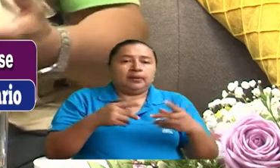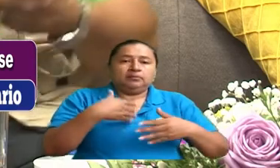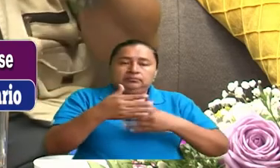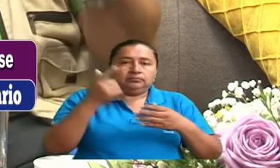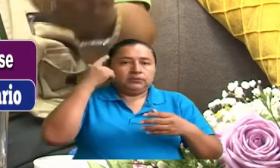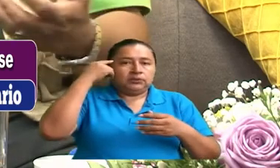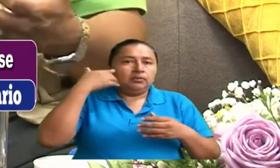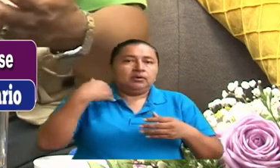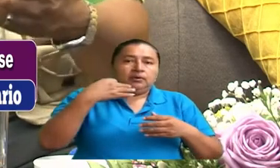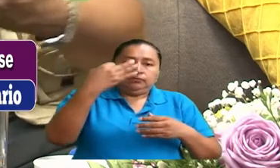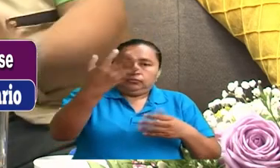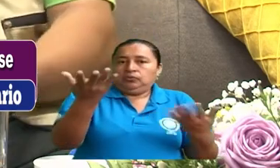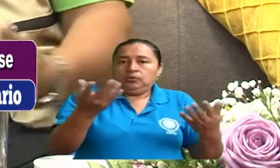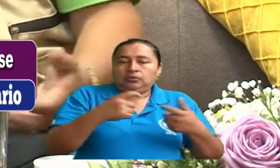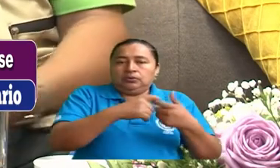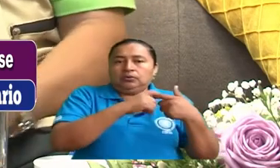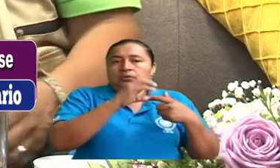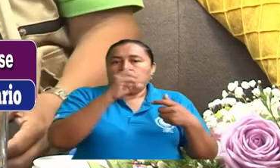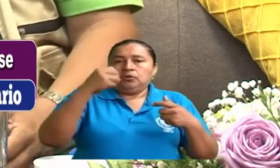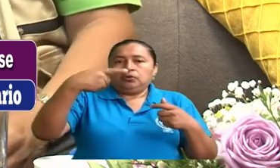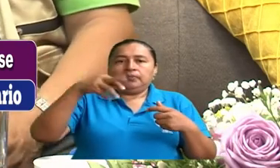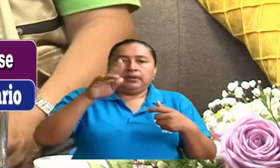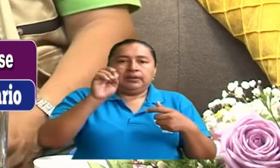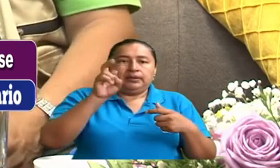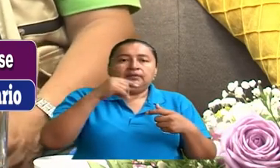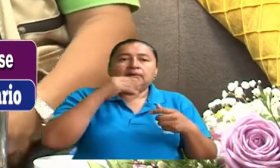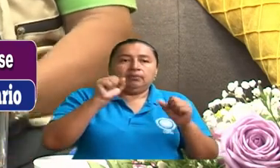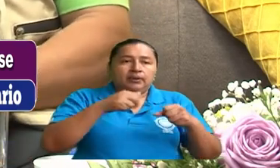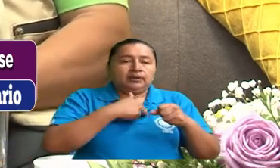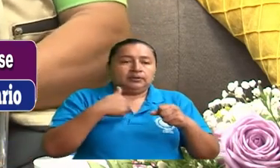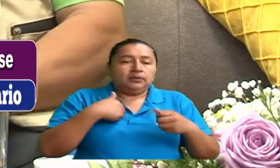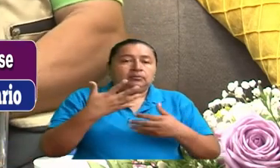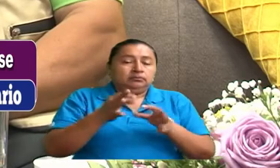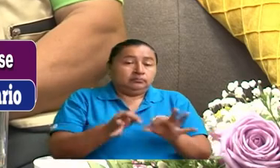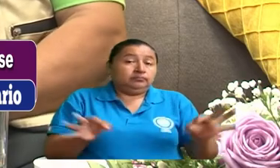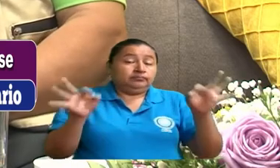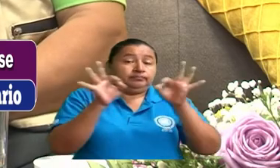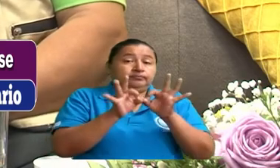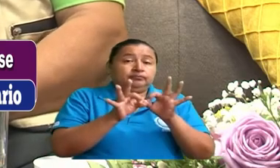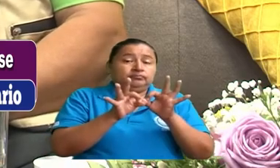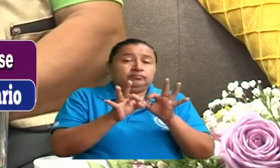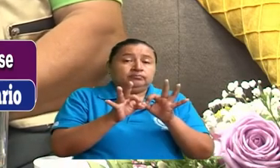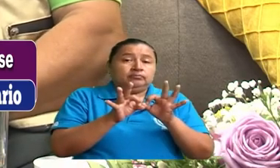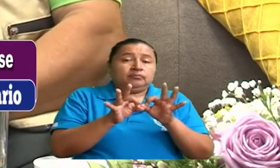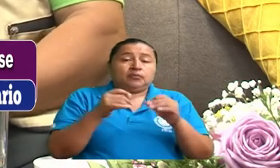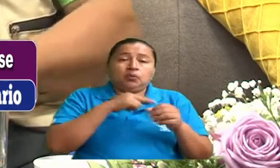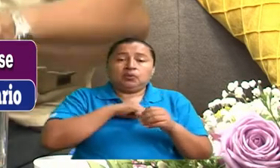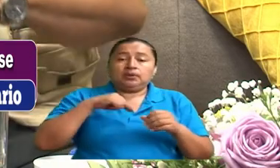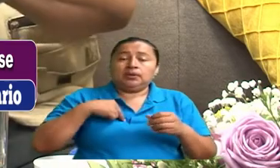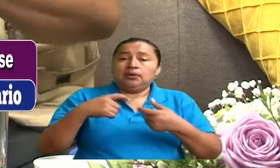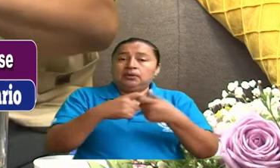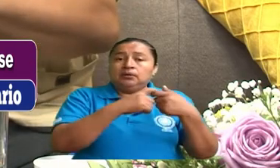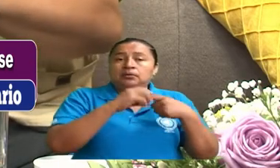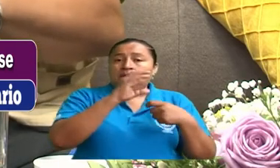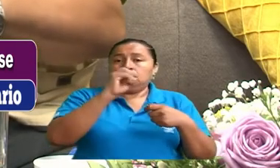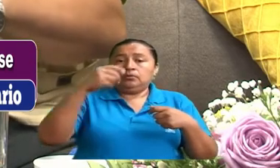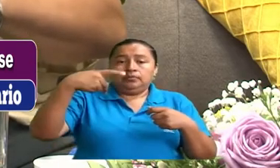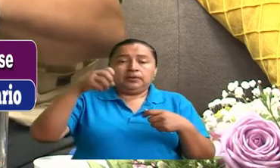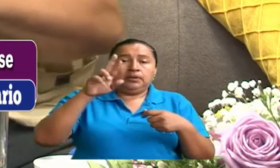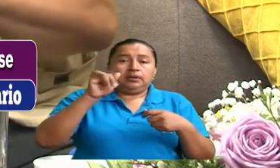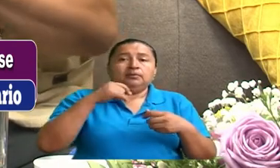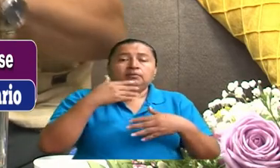que las cooperativas, ¿verdad?, para nosotros es muy importante, ¿verdad?, de que nuestras cooperativas vayan saliendo adelante